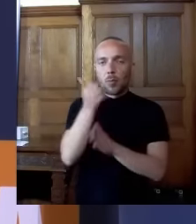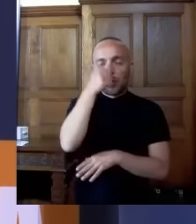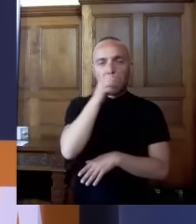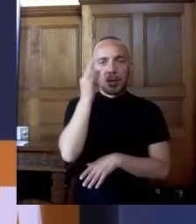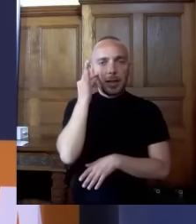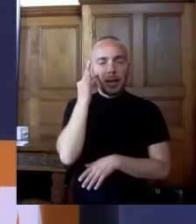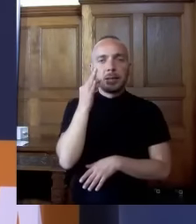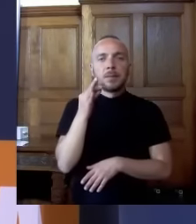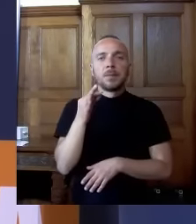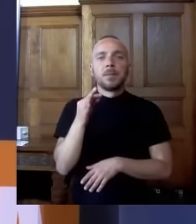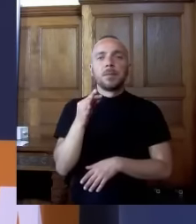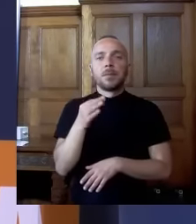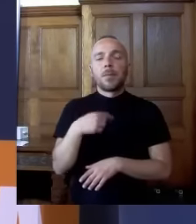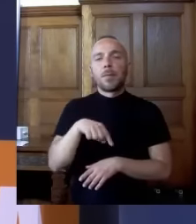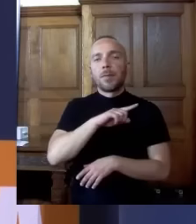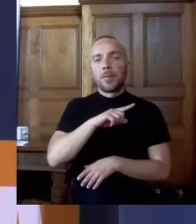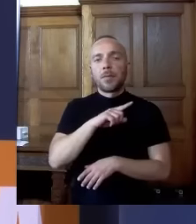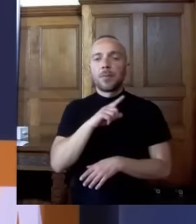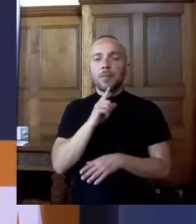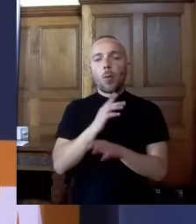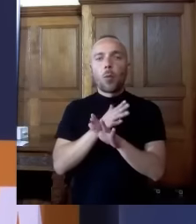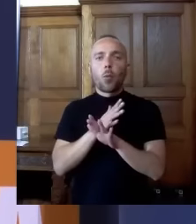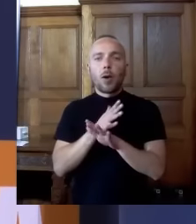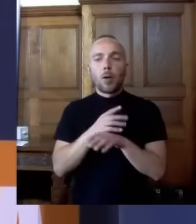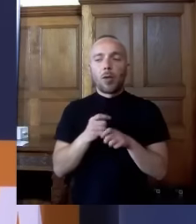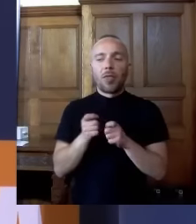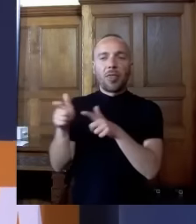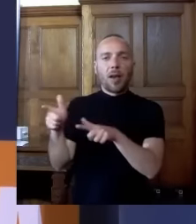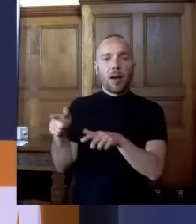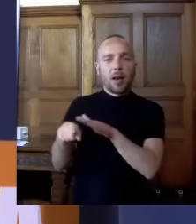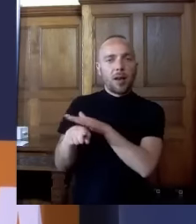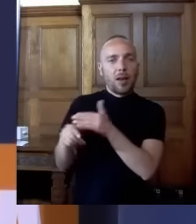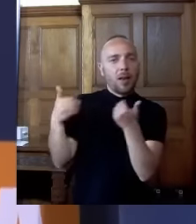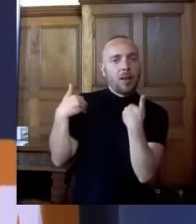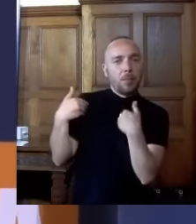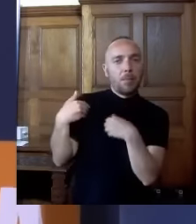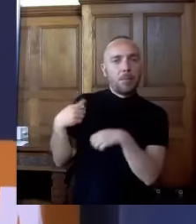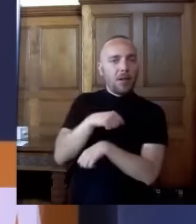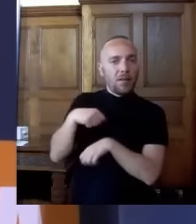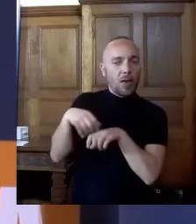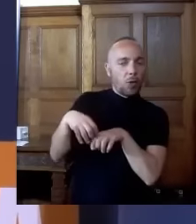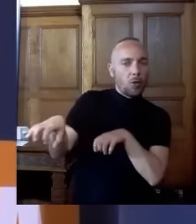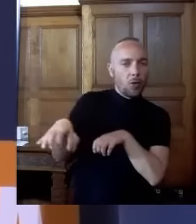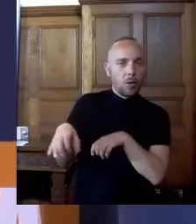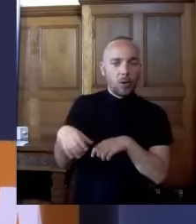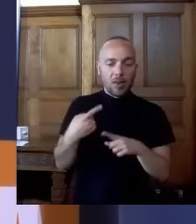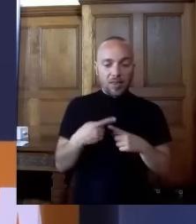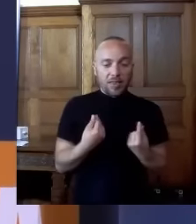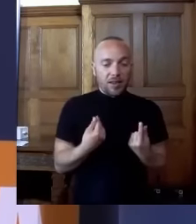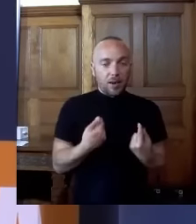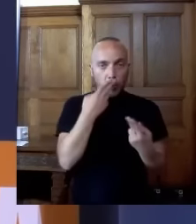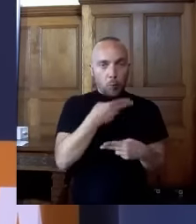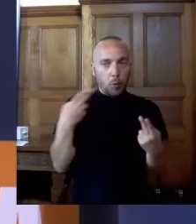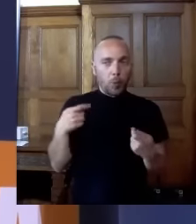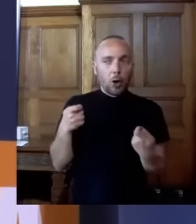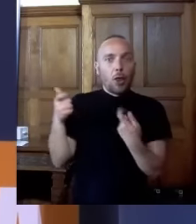que esto lo hacen este juego de privatización de entrega del dinero público a las manos de quienes mandan sin